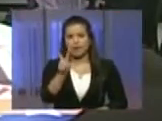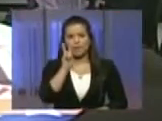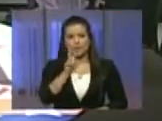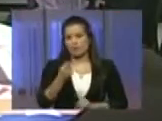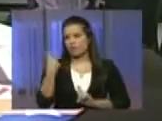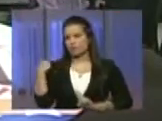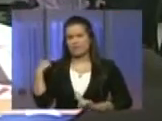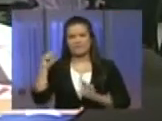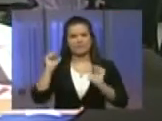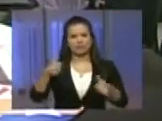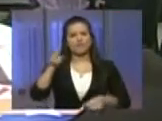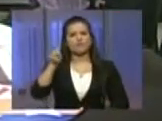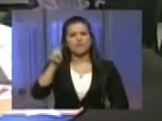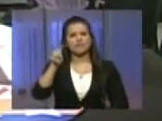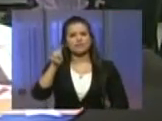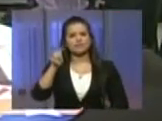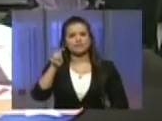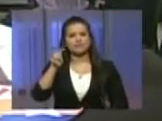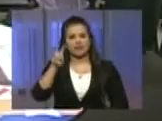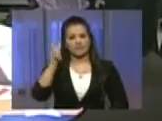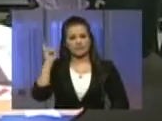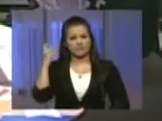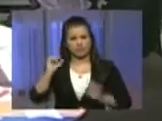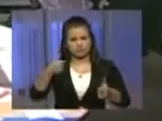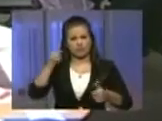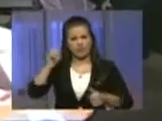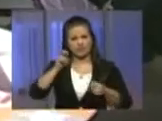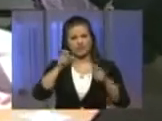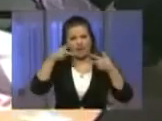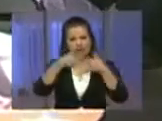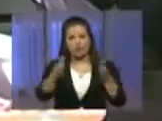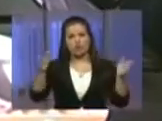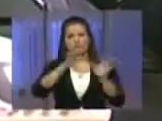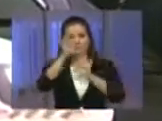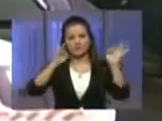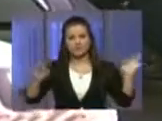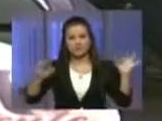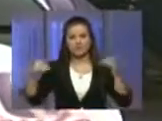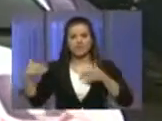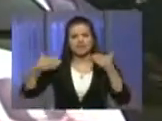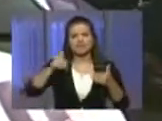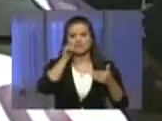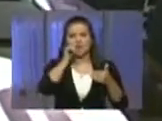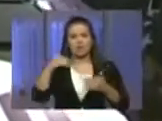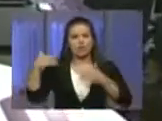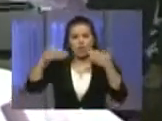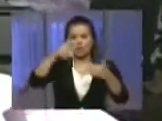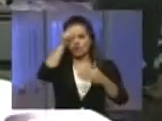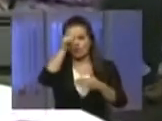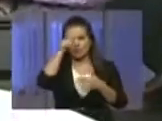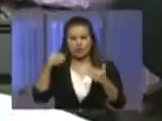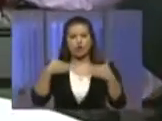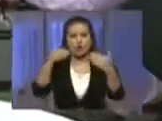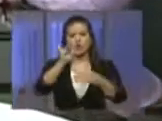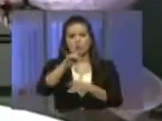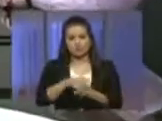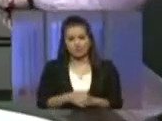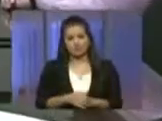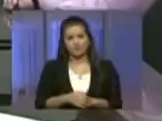viernes desde la inauguración de los Juegos Olímpicos sábado domingo lunes quiero enviarle mi